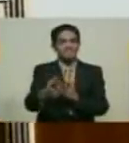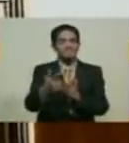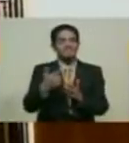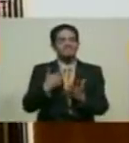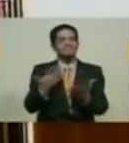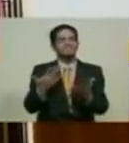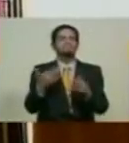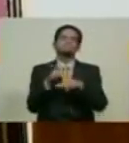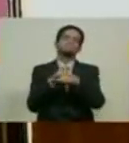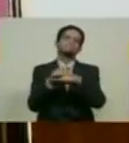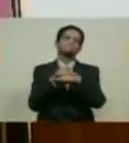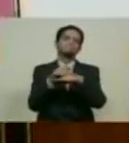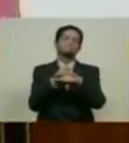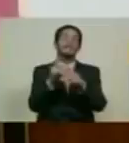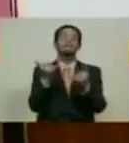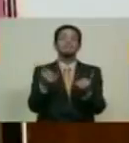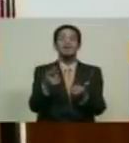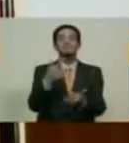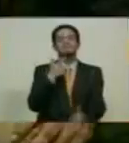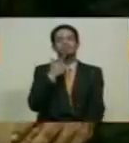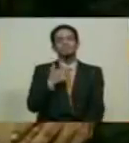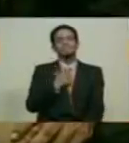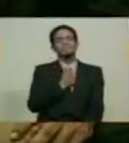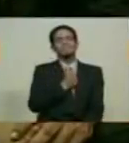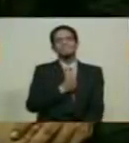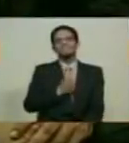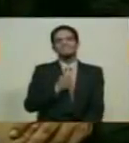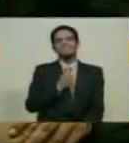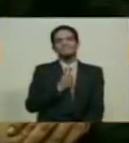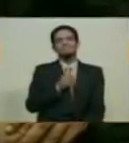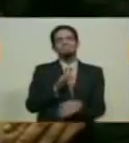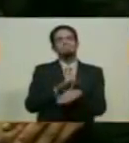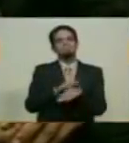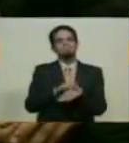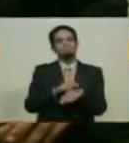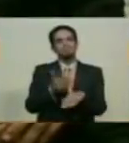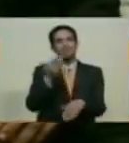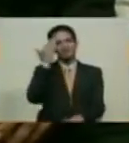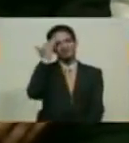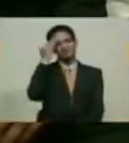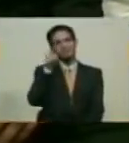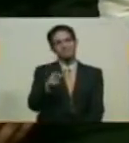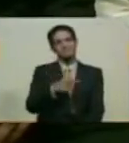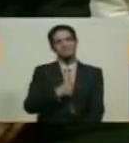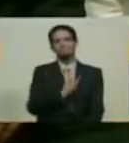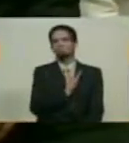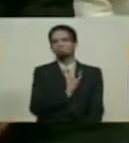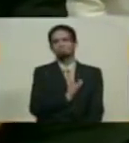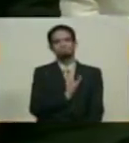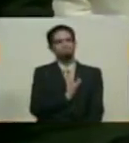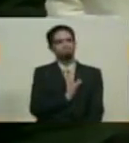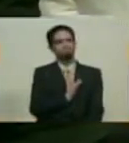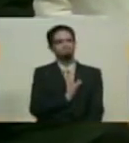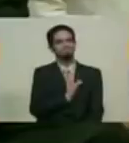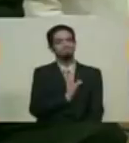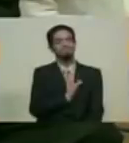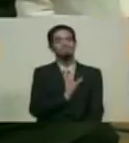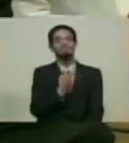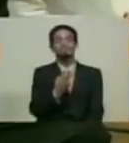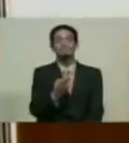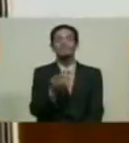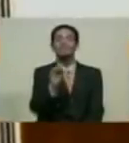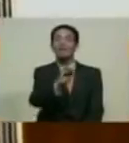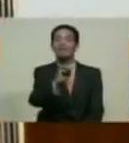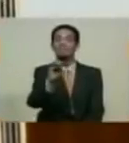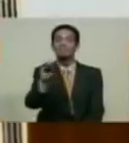desde ya que tengo nostalgia anticipada porque sé que los voy a extrañar. Y les digo también que